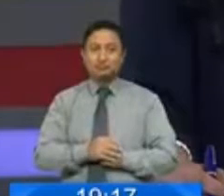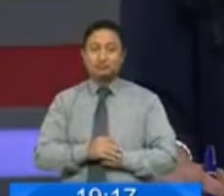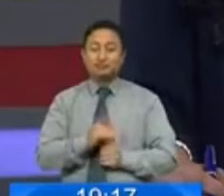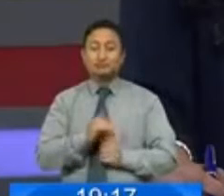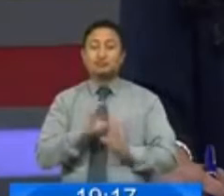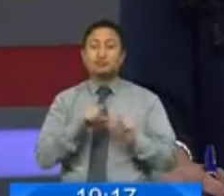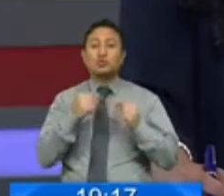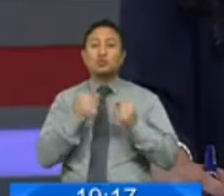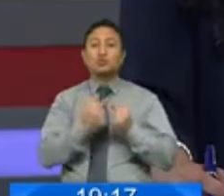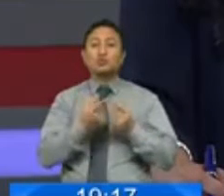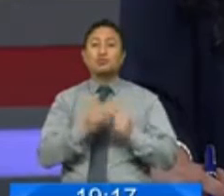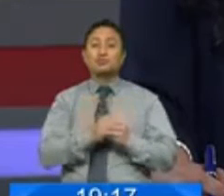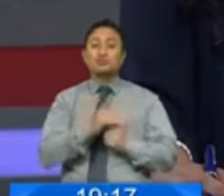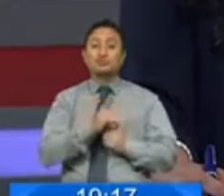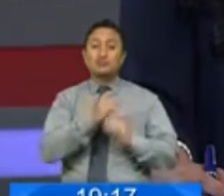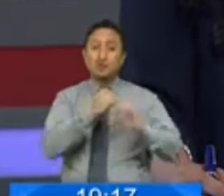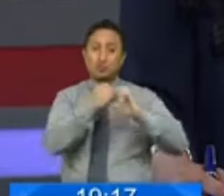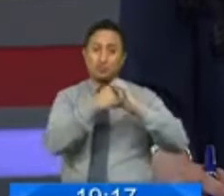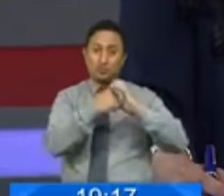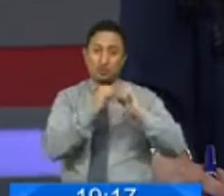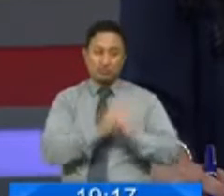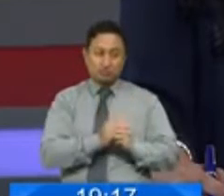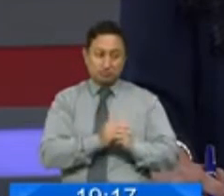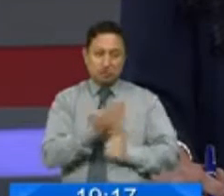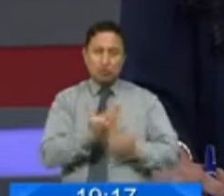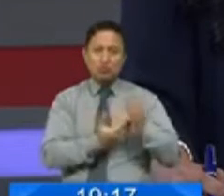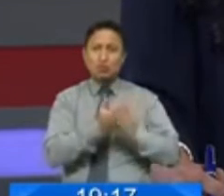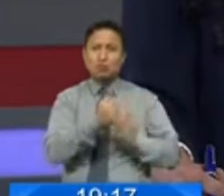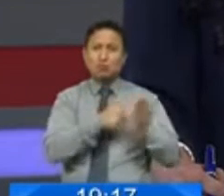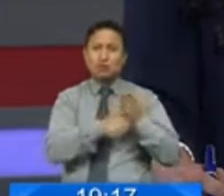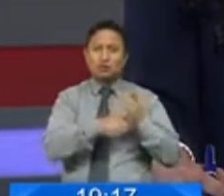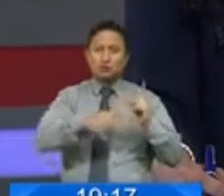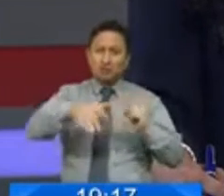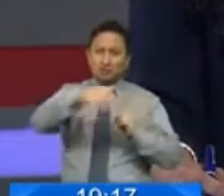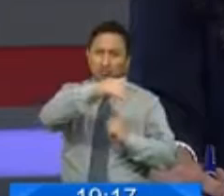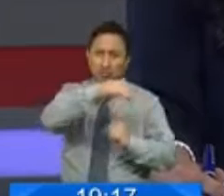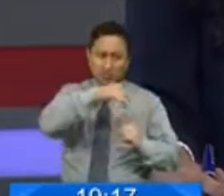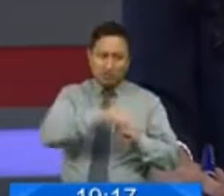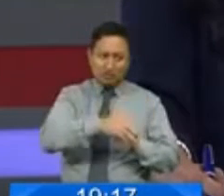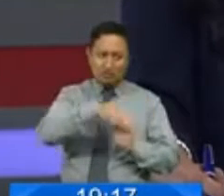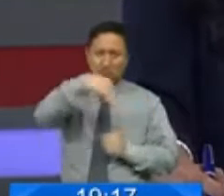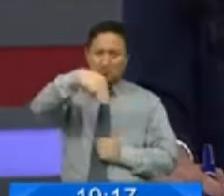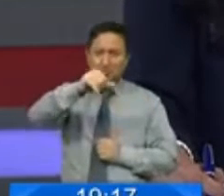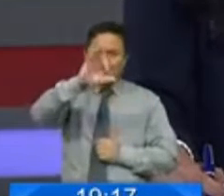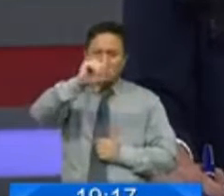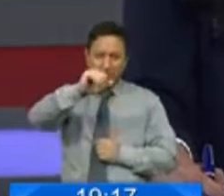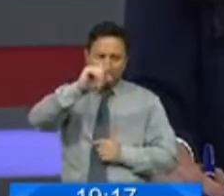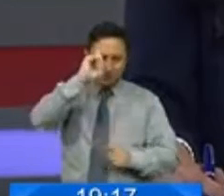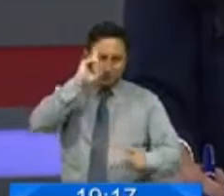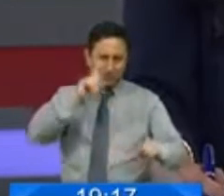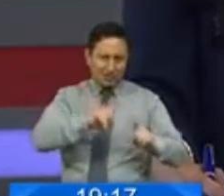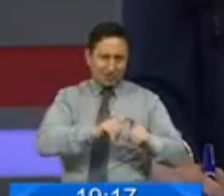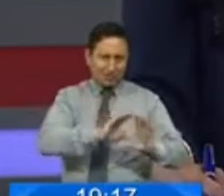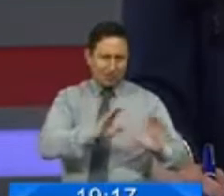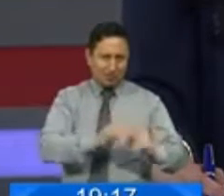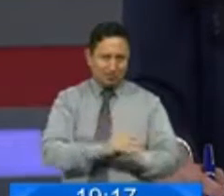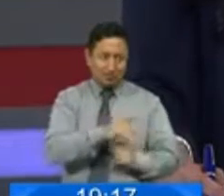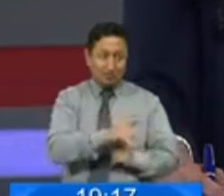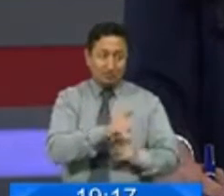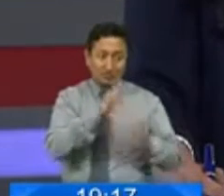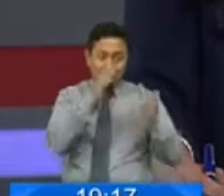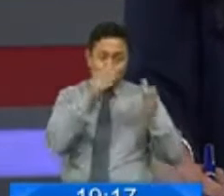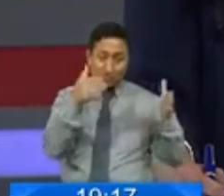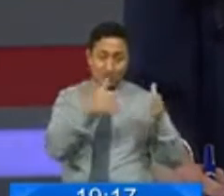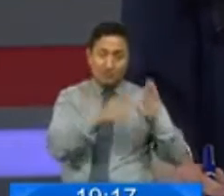Colectivos ecologistas rechazan la designación del nuevo ministro de Ambiente, Marcelo Mata, ya que se ha trabajado en el sector petrolero y